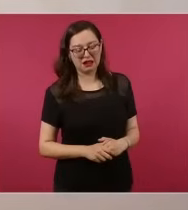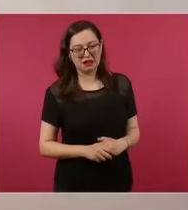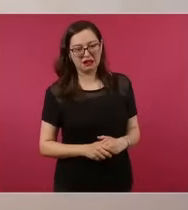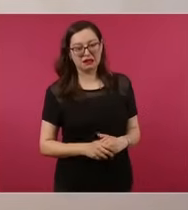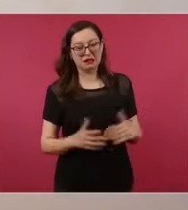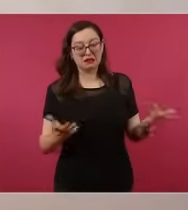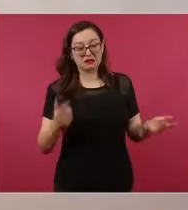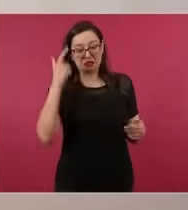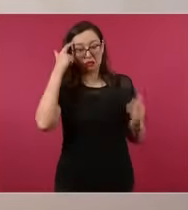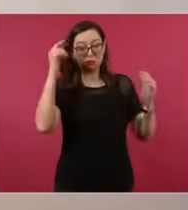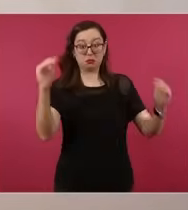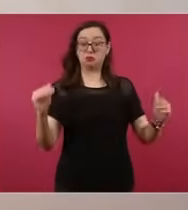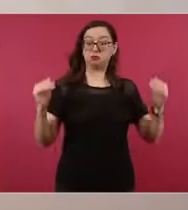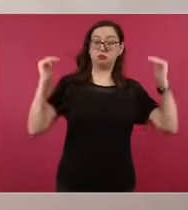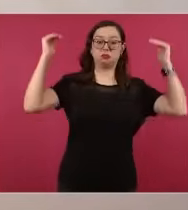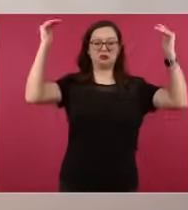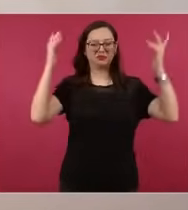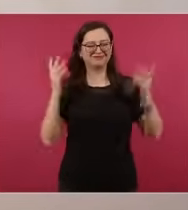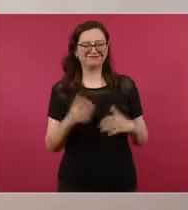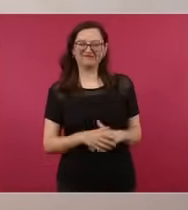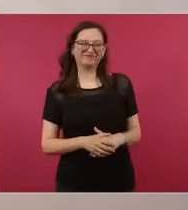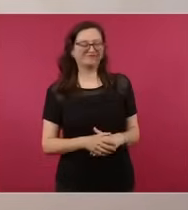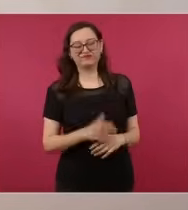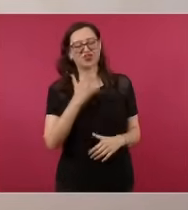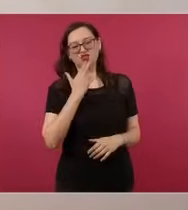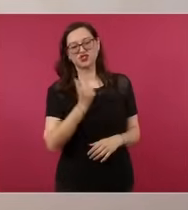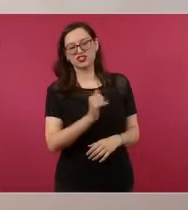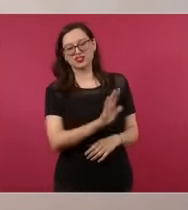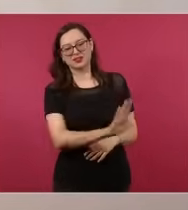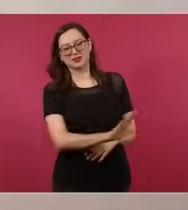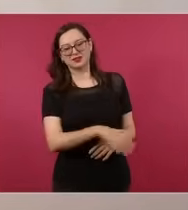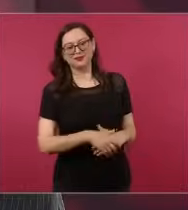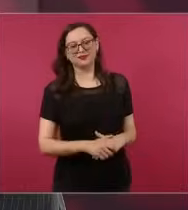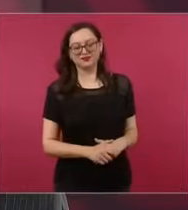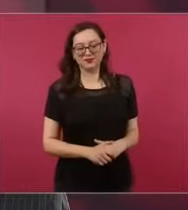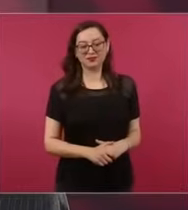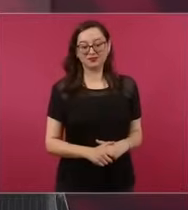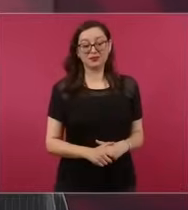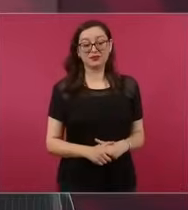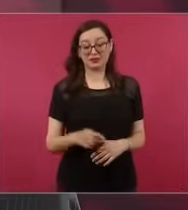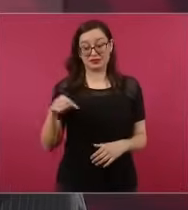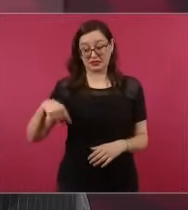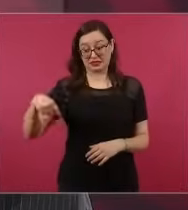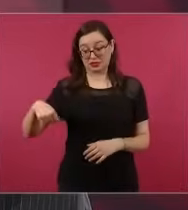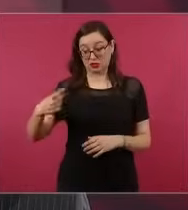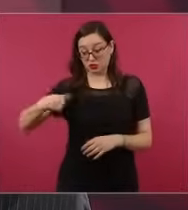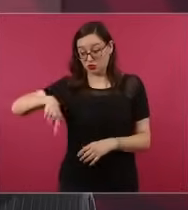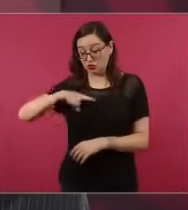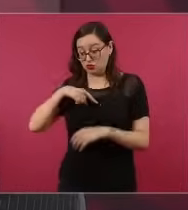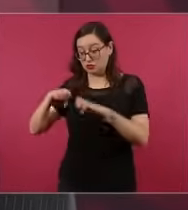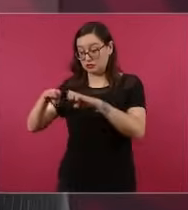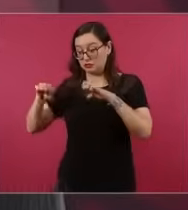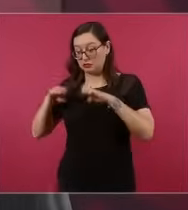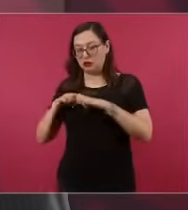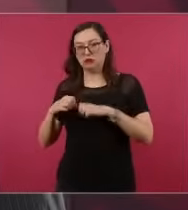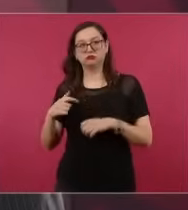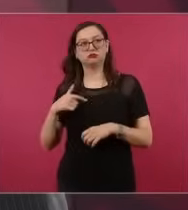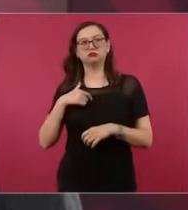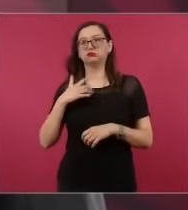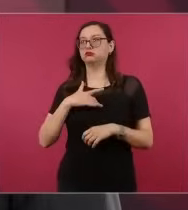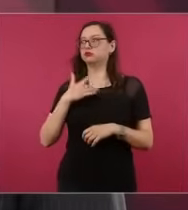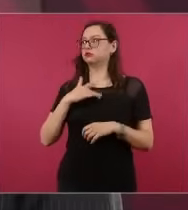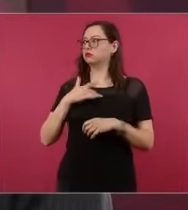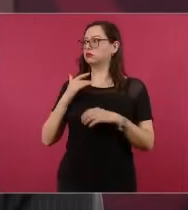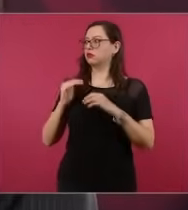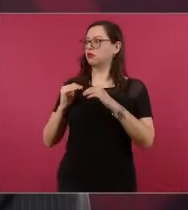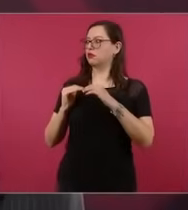Porque hay esa idea, ¿no? Entonces, en el movimiento nuestro, eso se tiene que cuidar. Nada de que